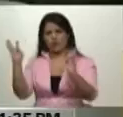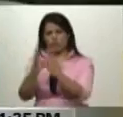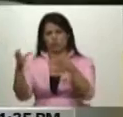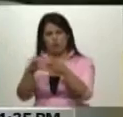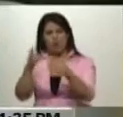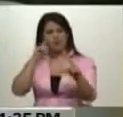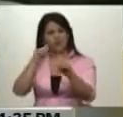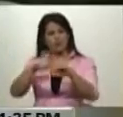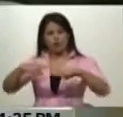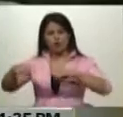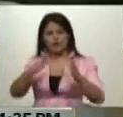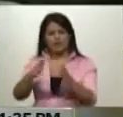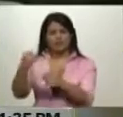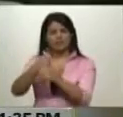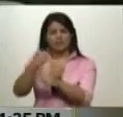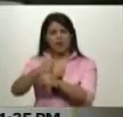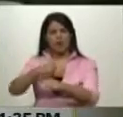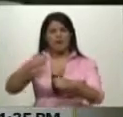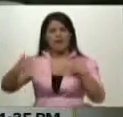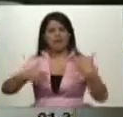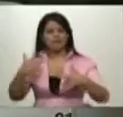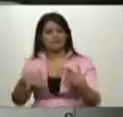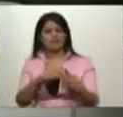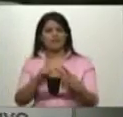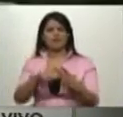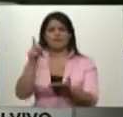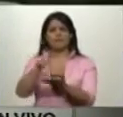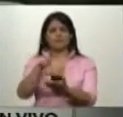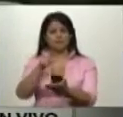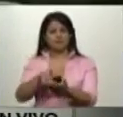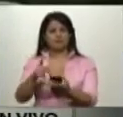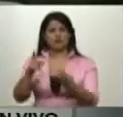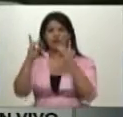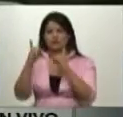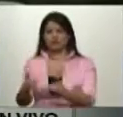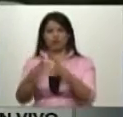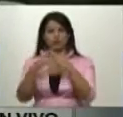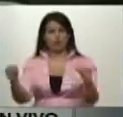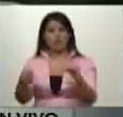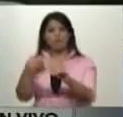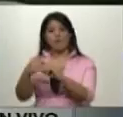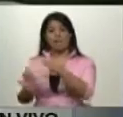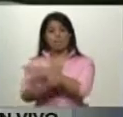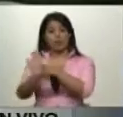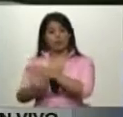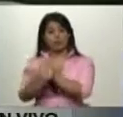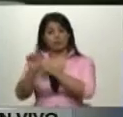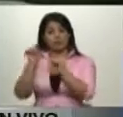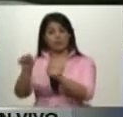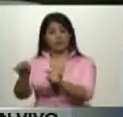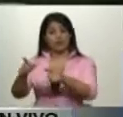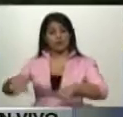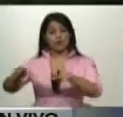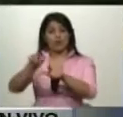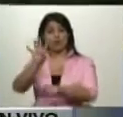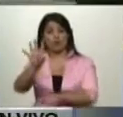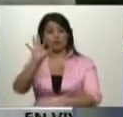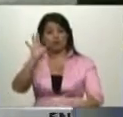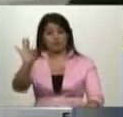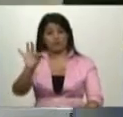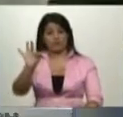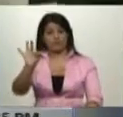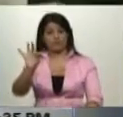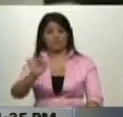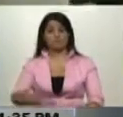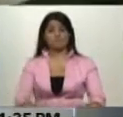coordinar tanto la gestión, las actividades, la participación, las decisiones, como la protección de las instalaciones